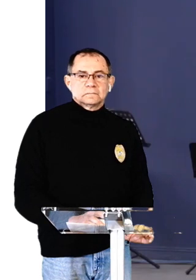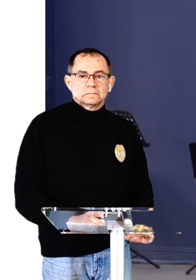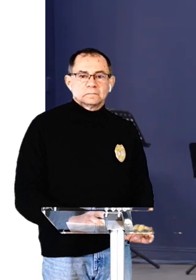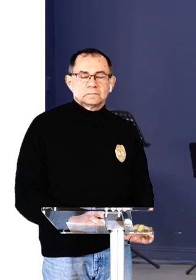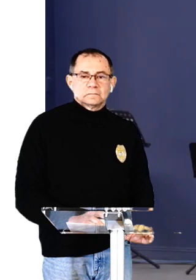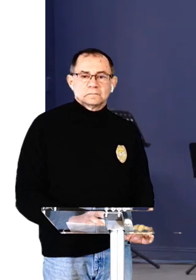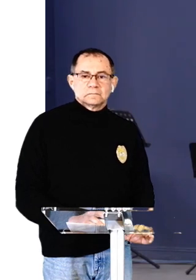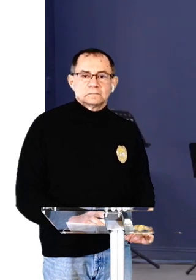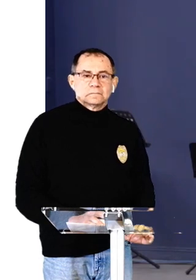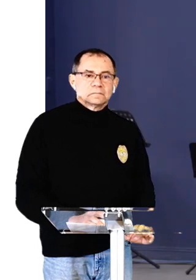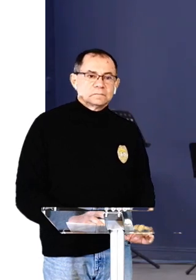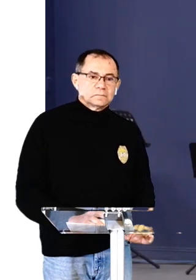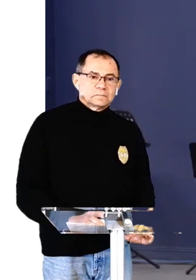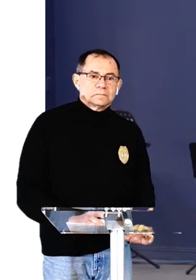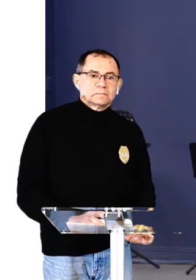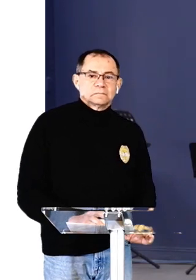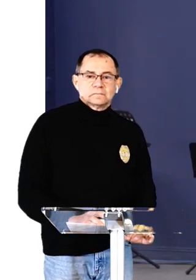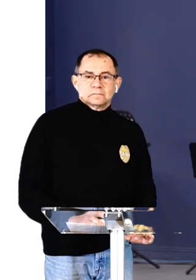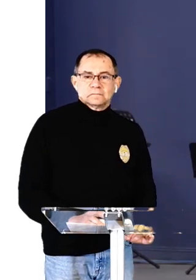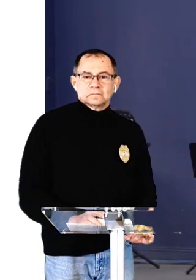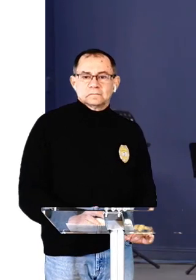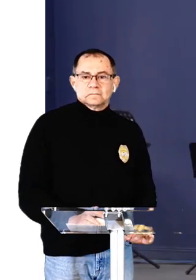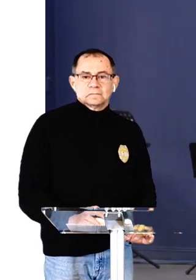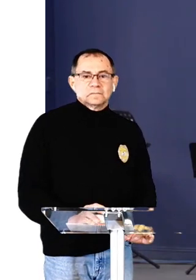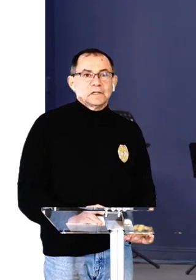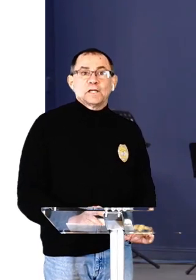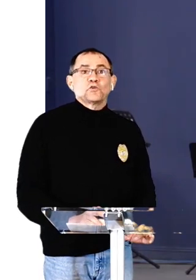siguiente expositor.